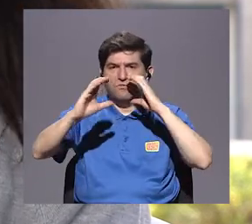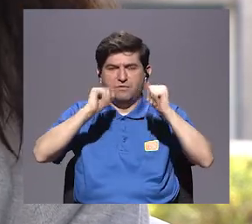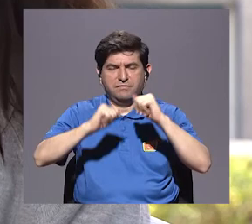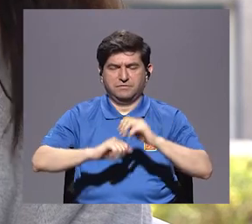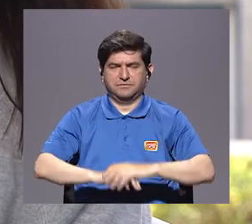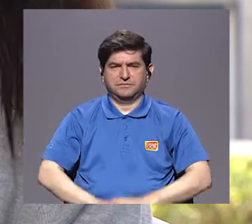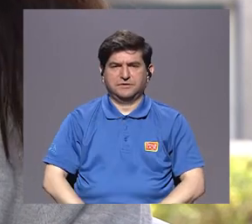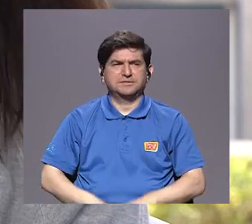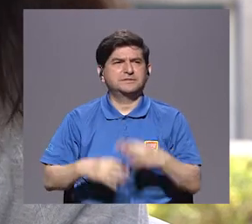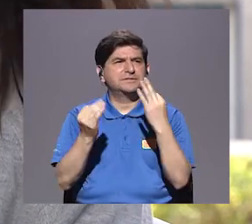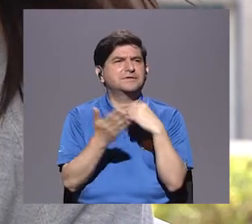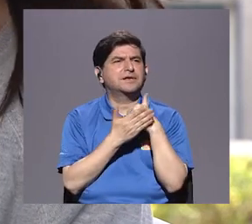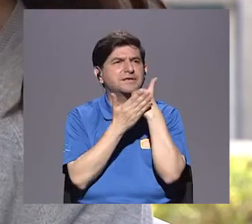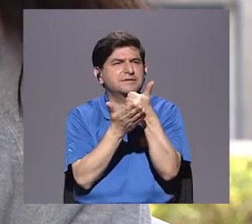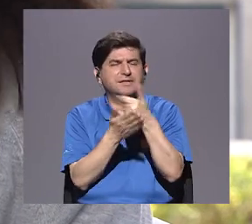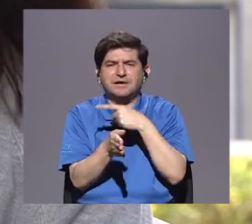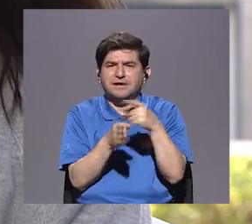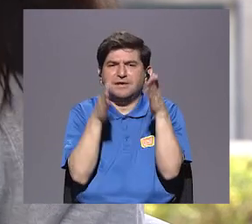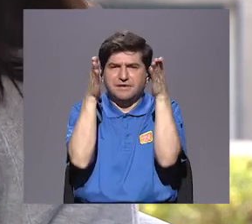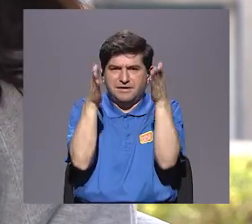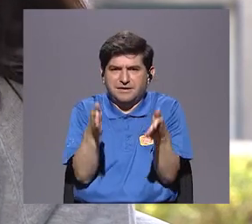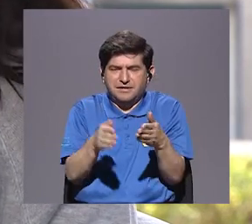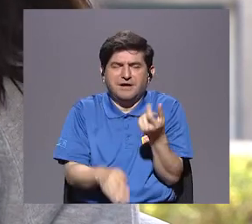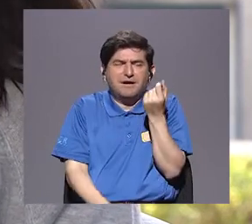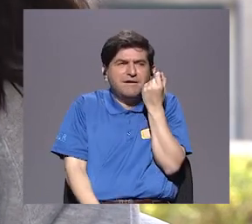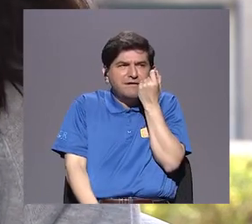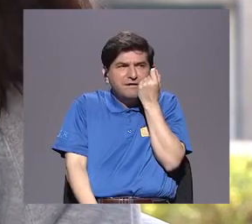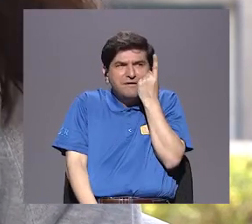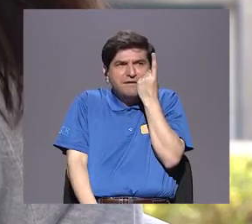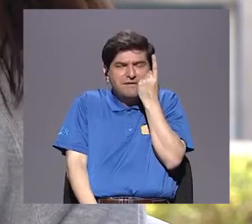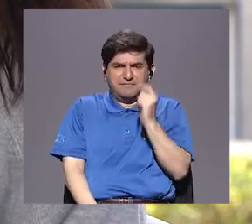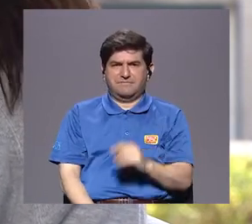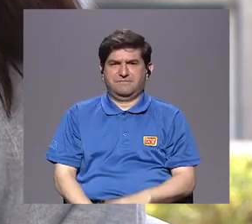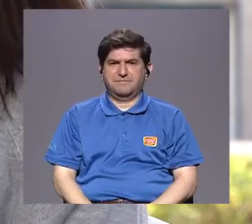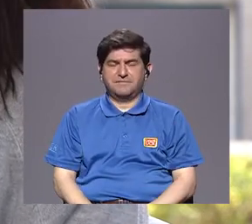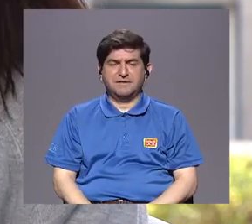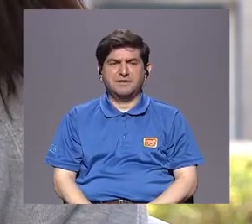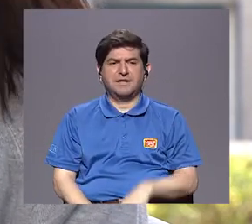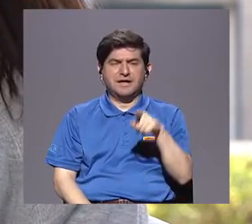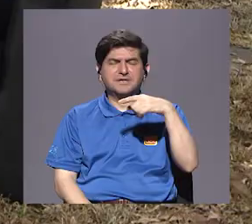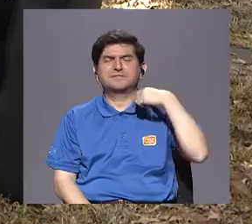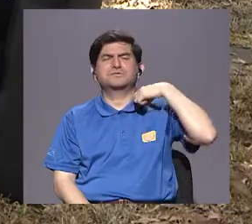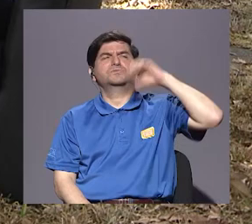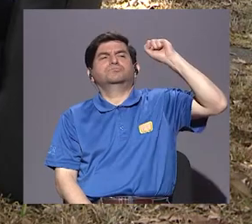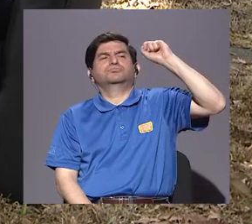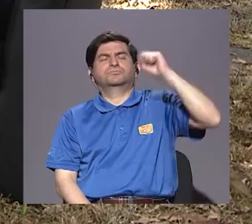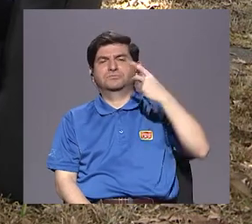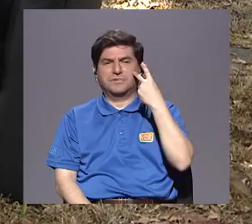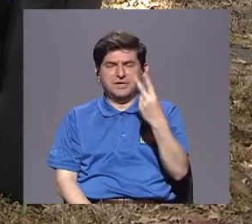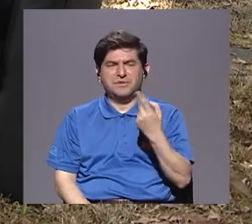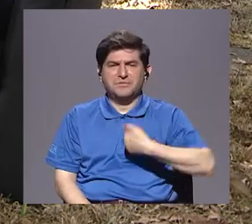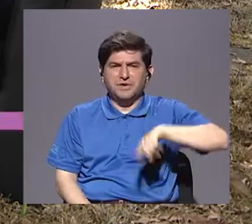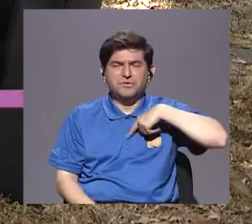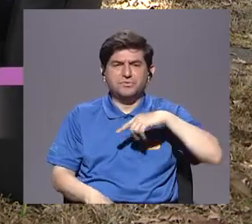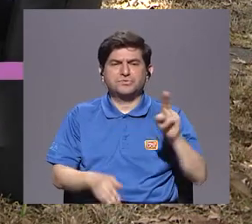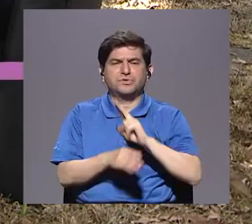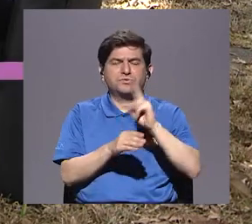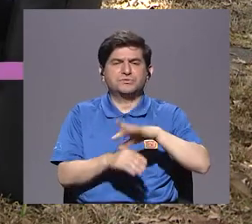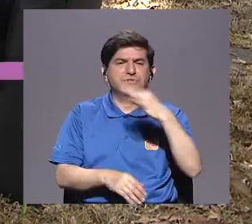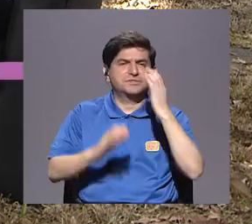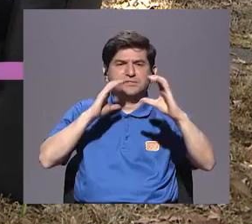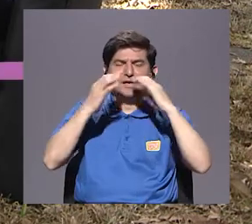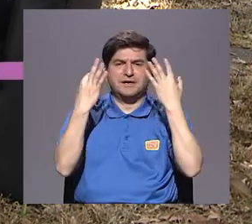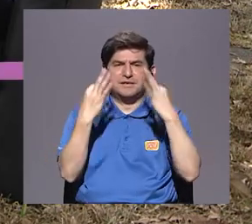comunicación para ayudar a los profesionales a entender el suicidio y ver cómo podamos usar los